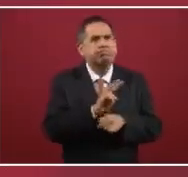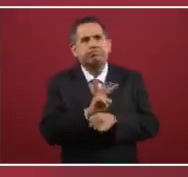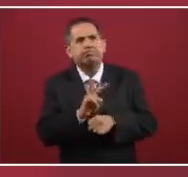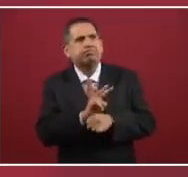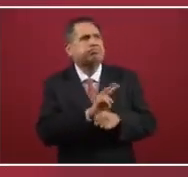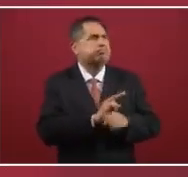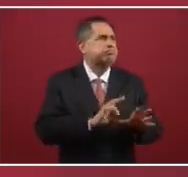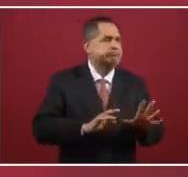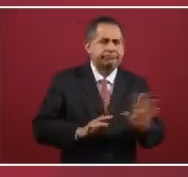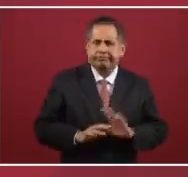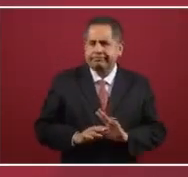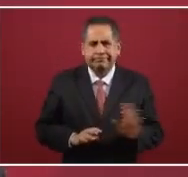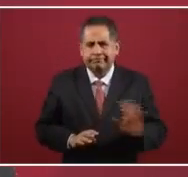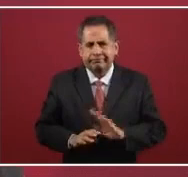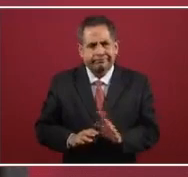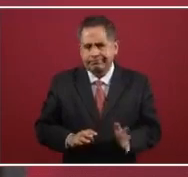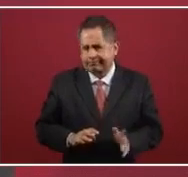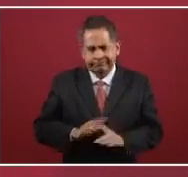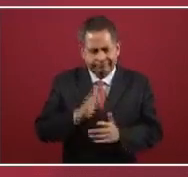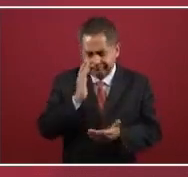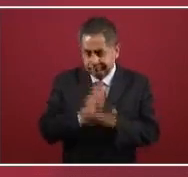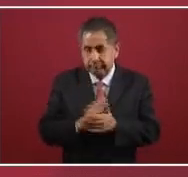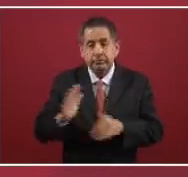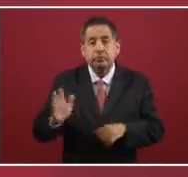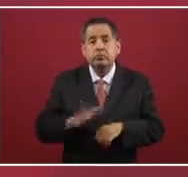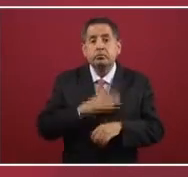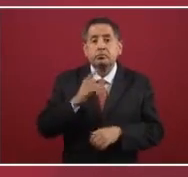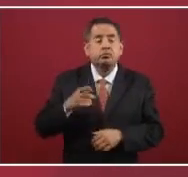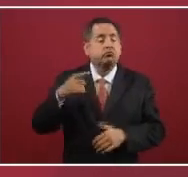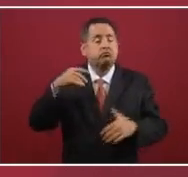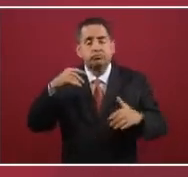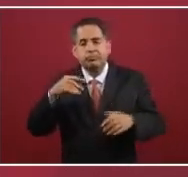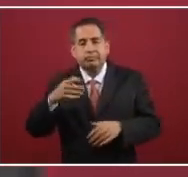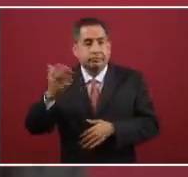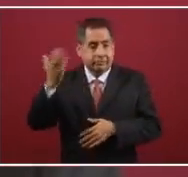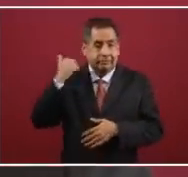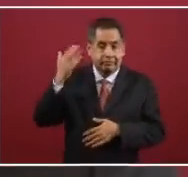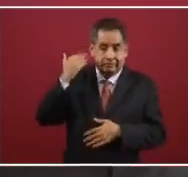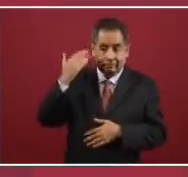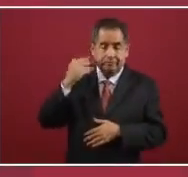es que el inspector llega a recoger